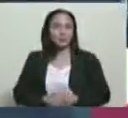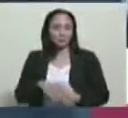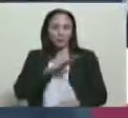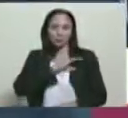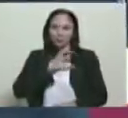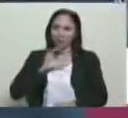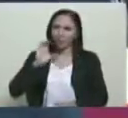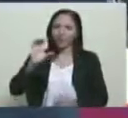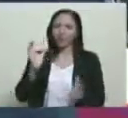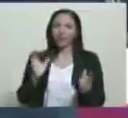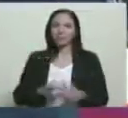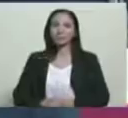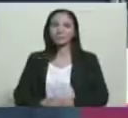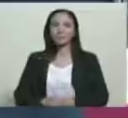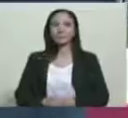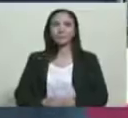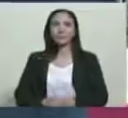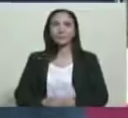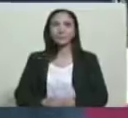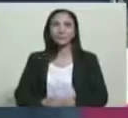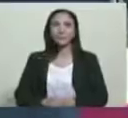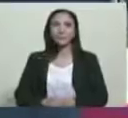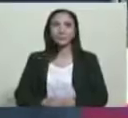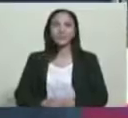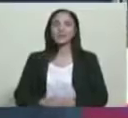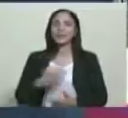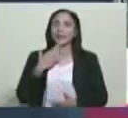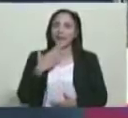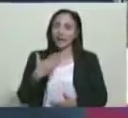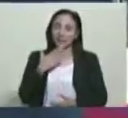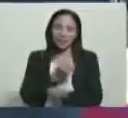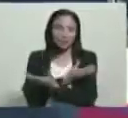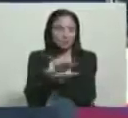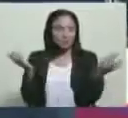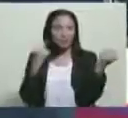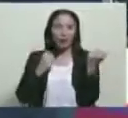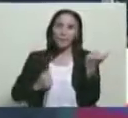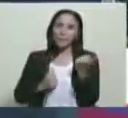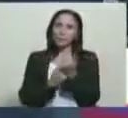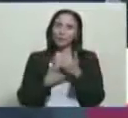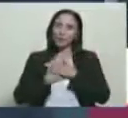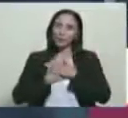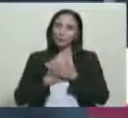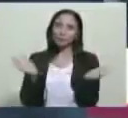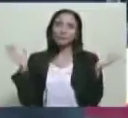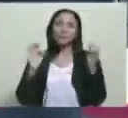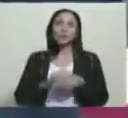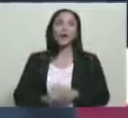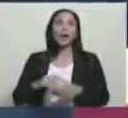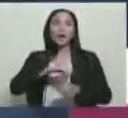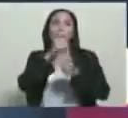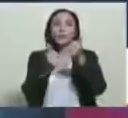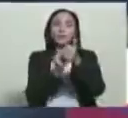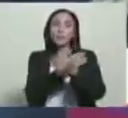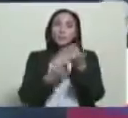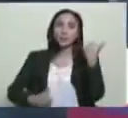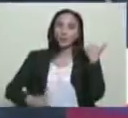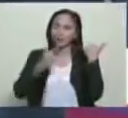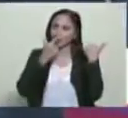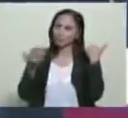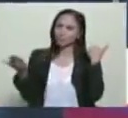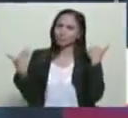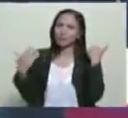soberanía. Así que, presidente, quisimos, gracias a usted por el apoyo, gracias a la vicepresidenta que hace unos meses